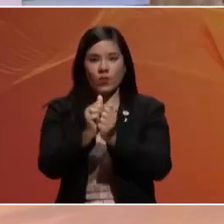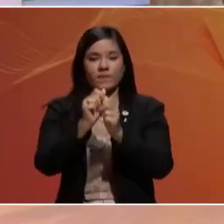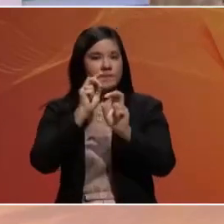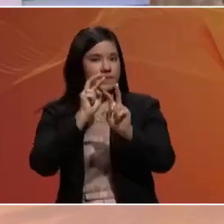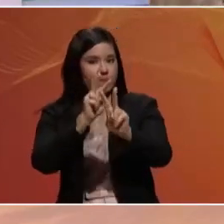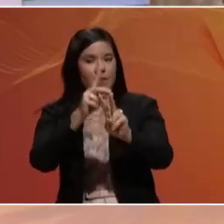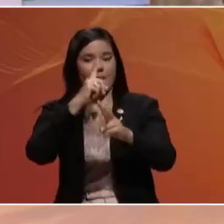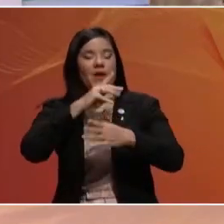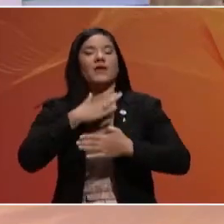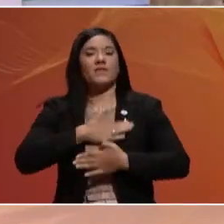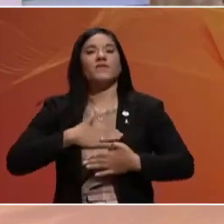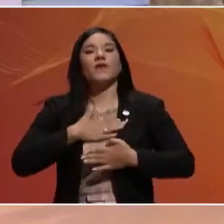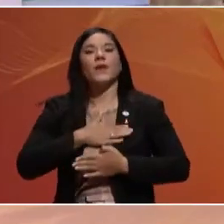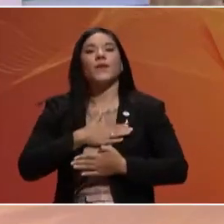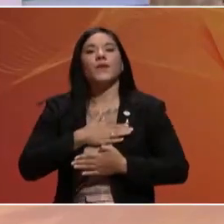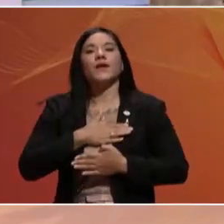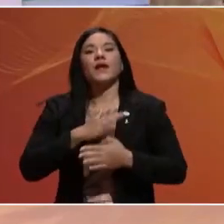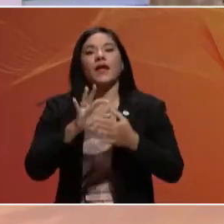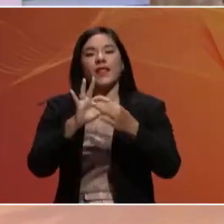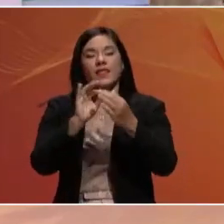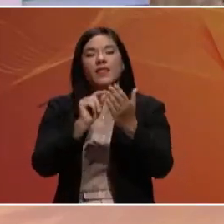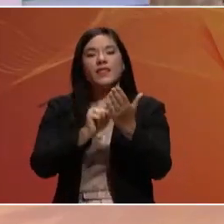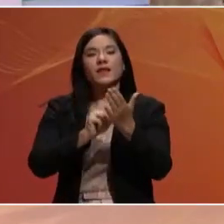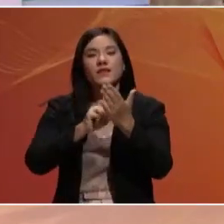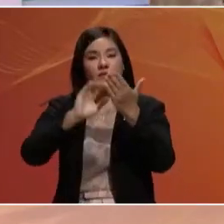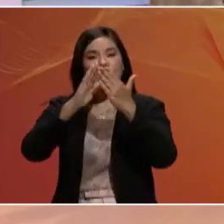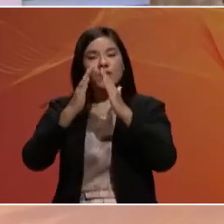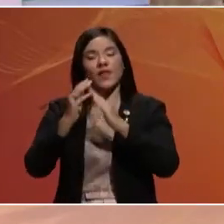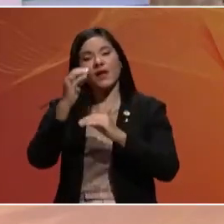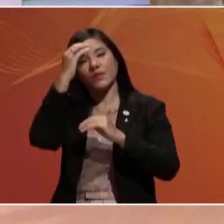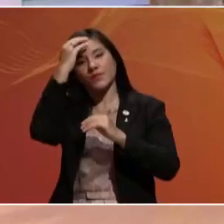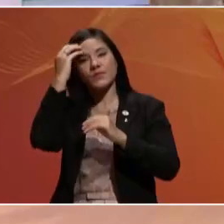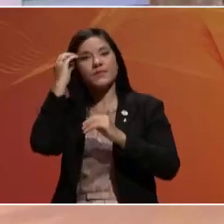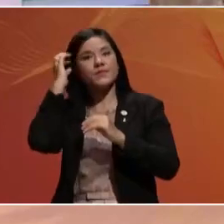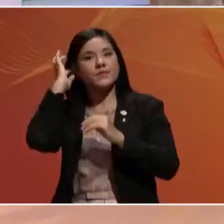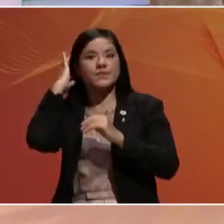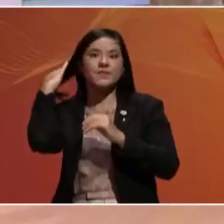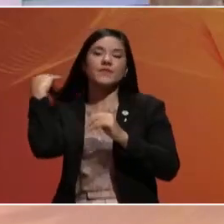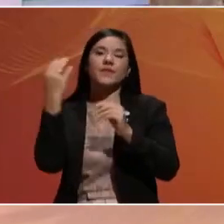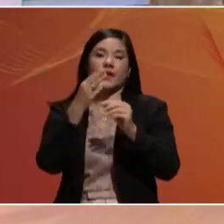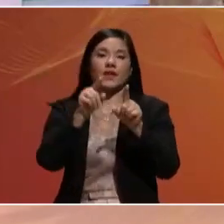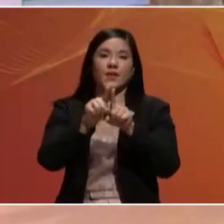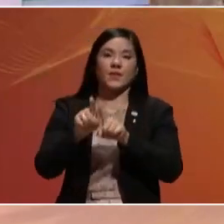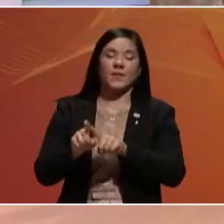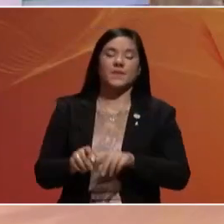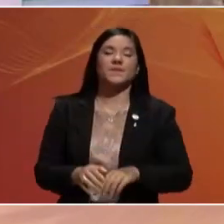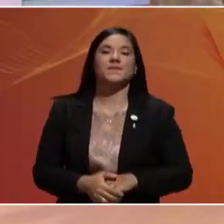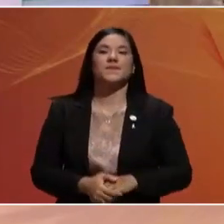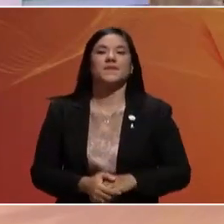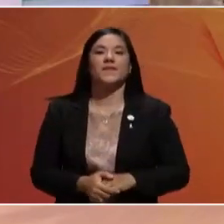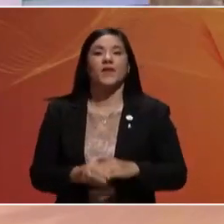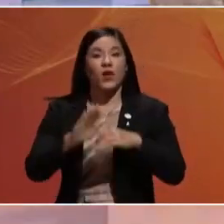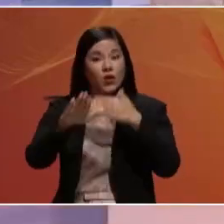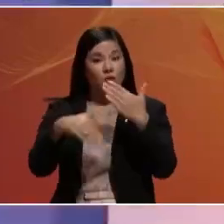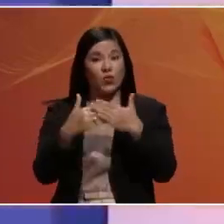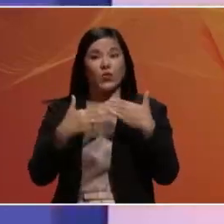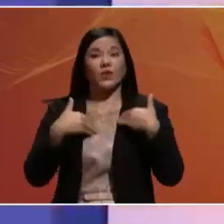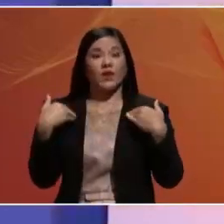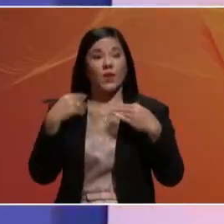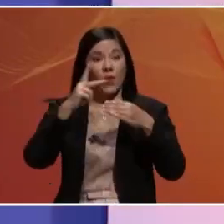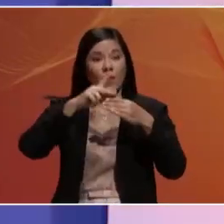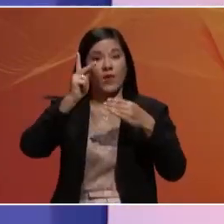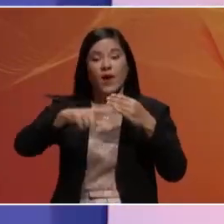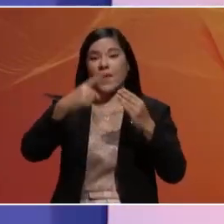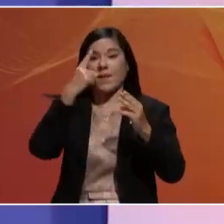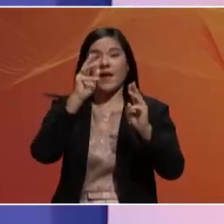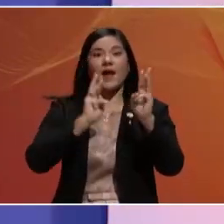a favor de sus ciudadanos y demandantes. Perfecto. Nosotros tenemos todo un programa para hablar